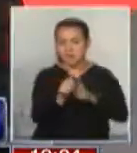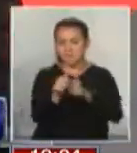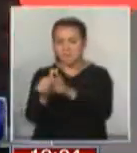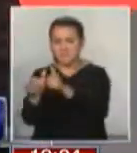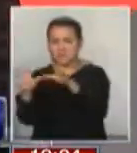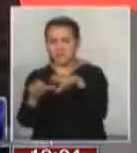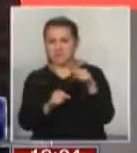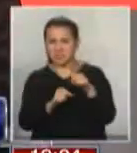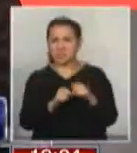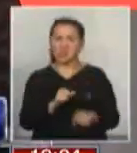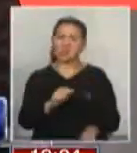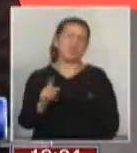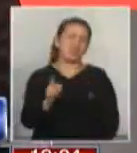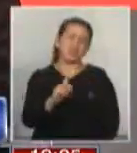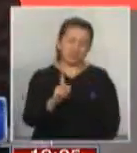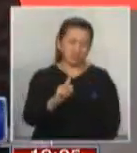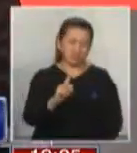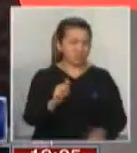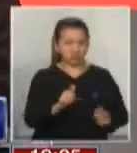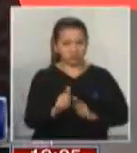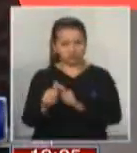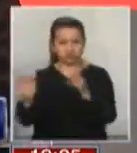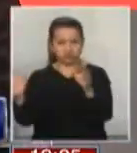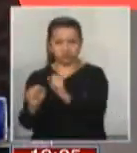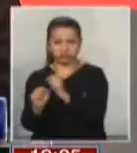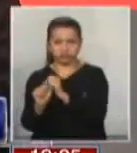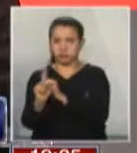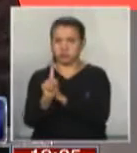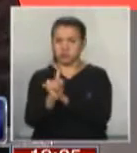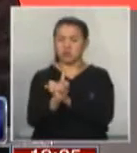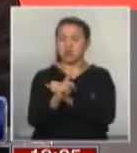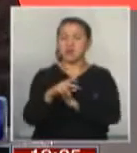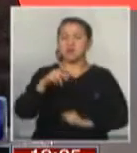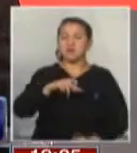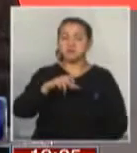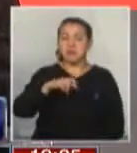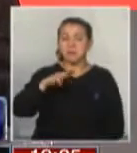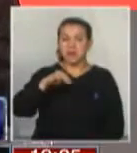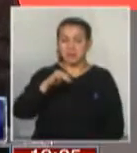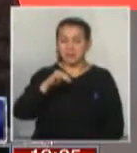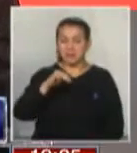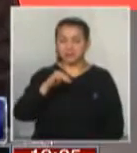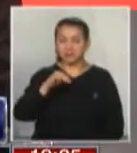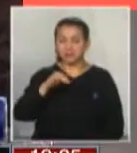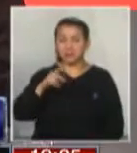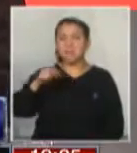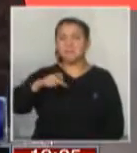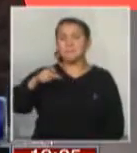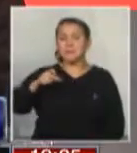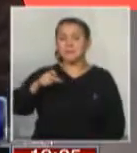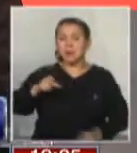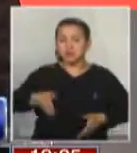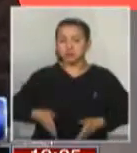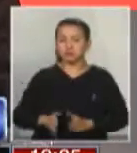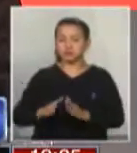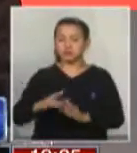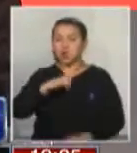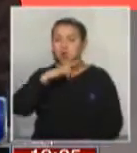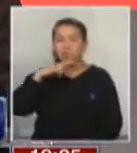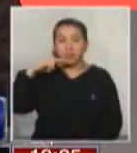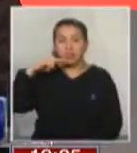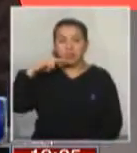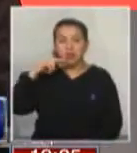fueron exactamente perseguidos sus padres eran de origen su padre sobre todo de origen judío